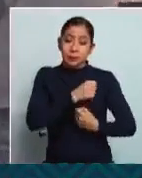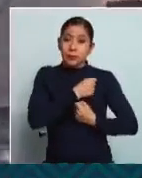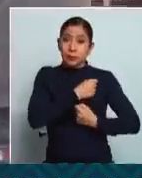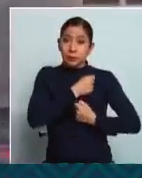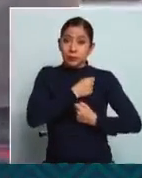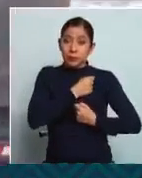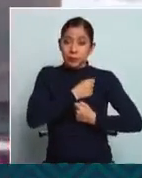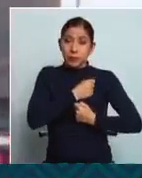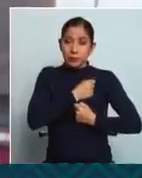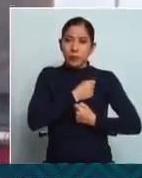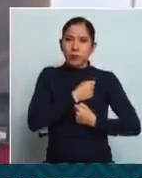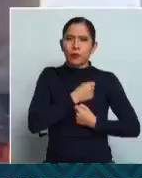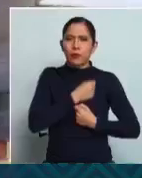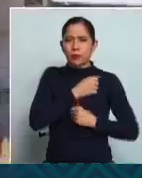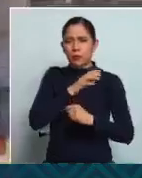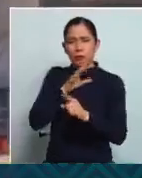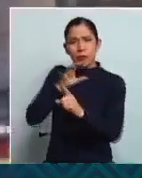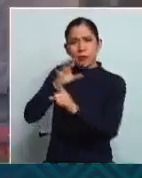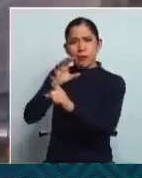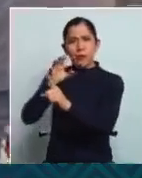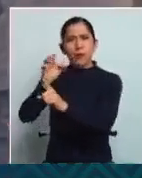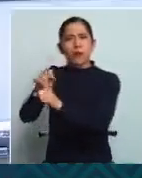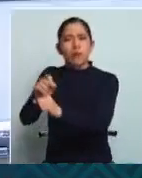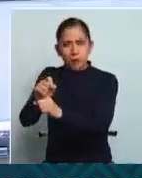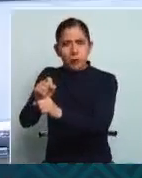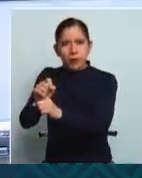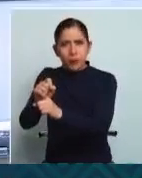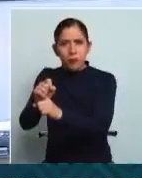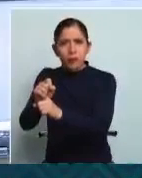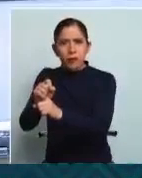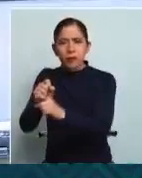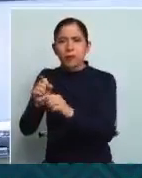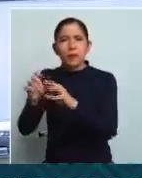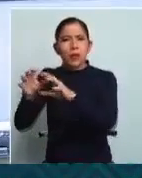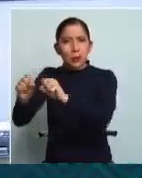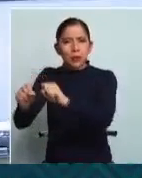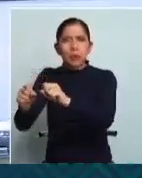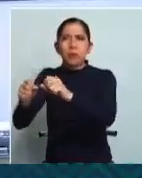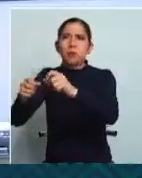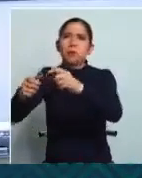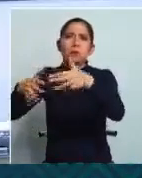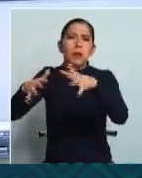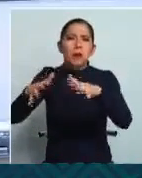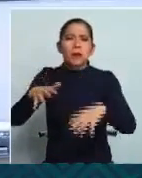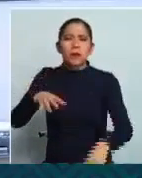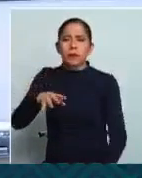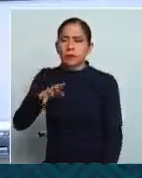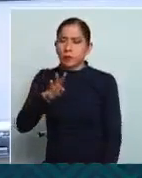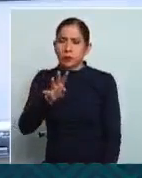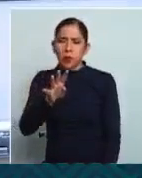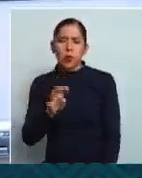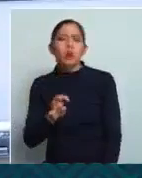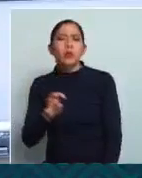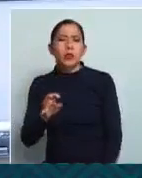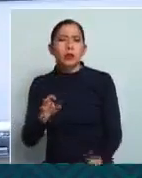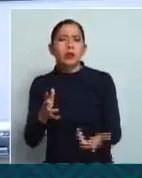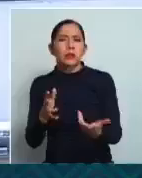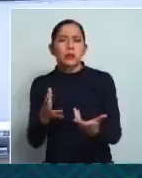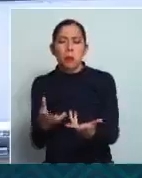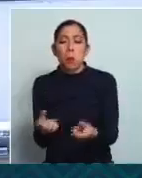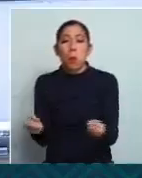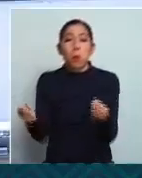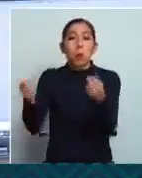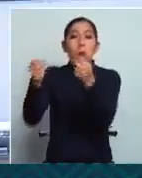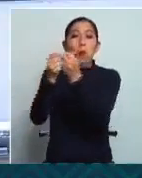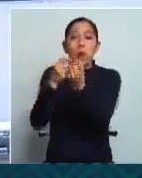Boliviana, hemos logrado comisar alrededor de 400 quintales de